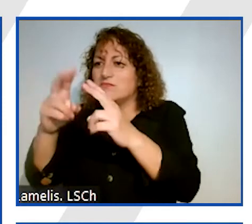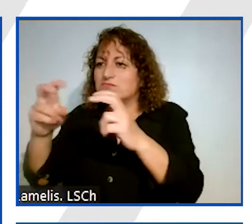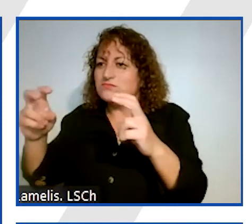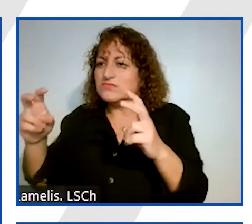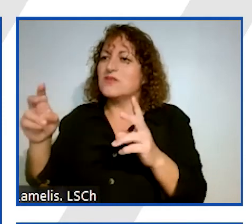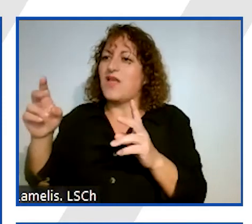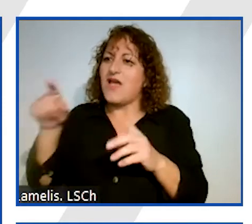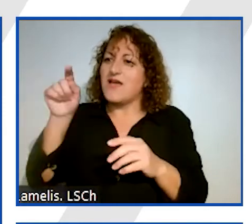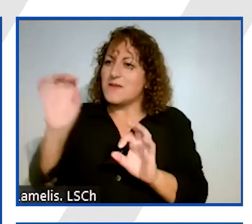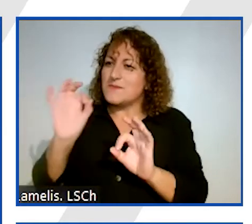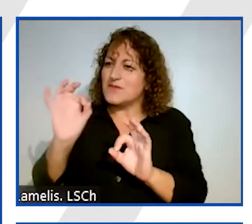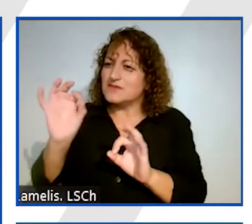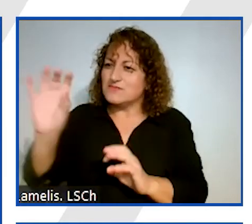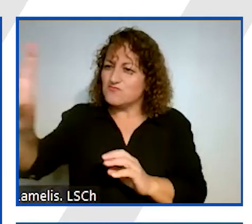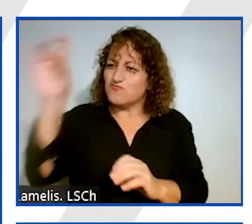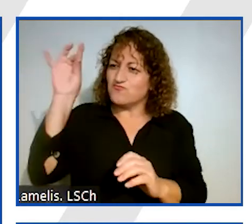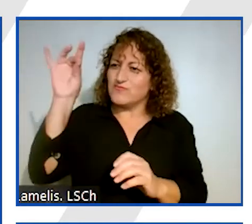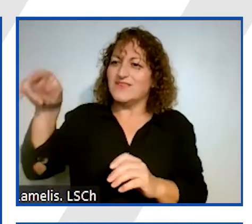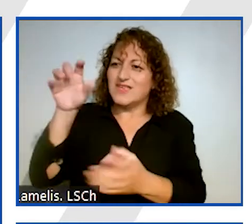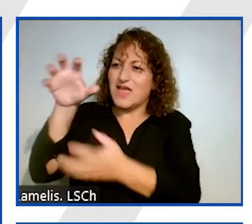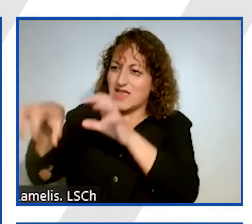de su vida para detectar este pulso.